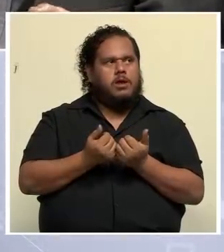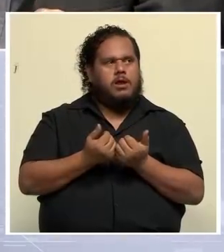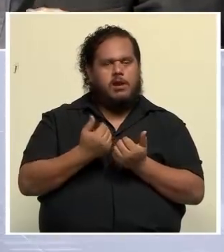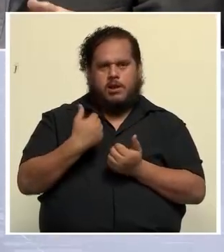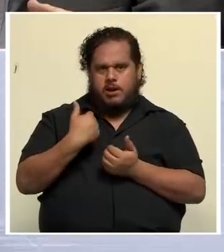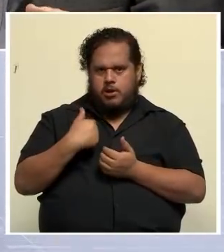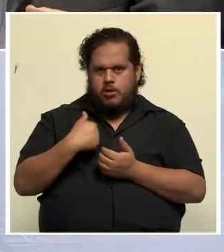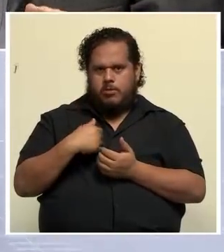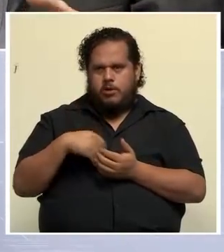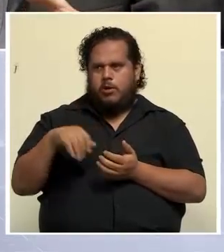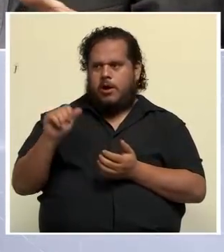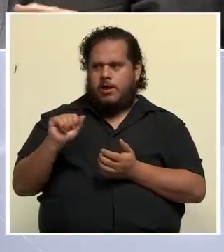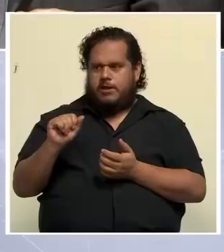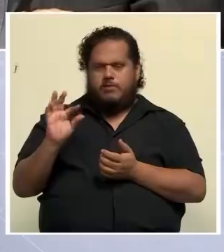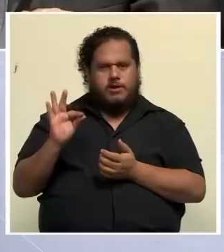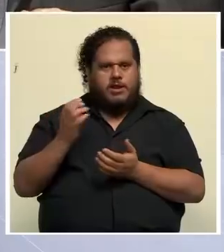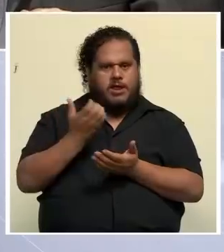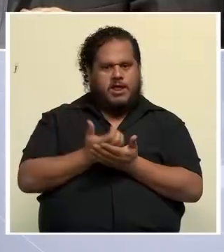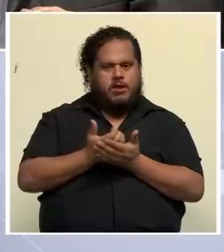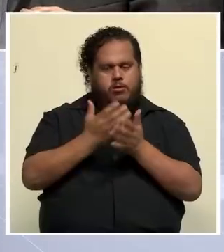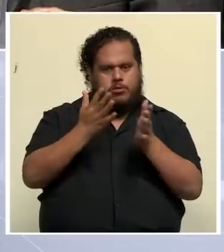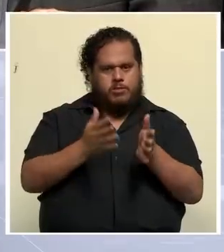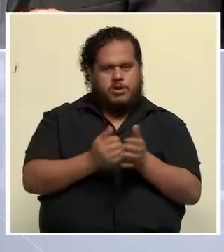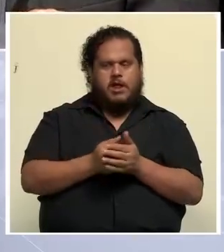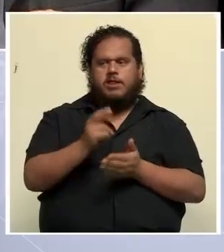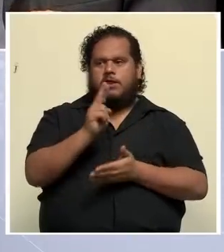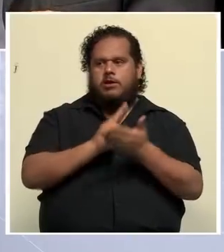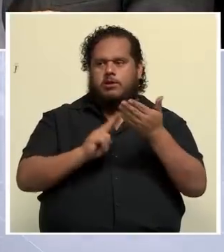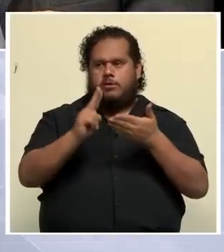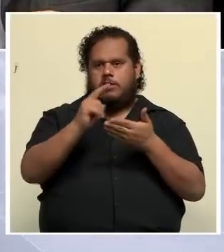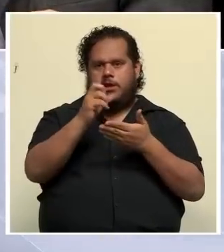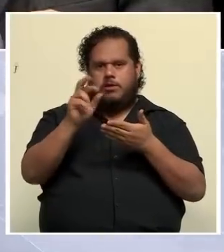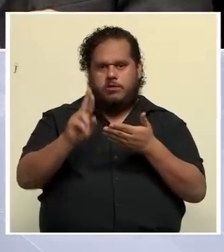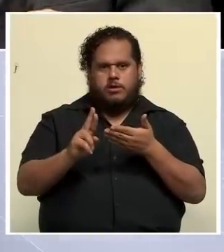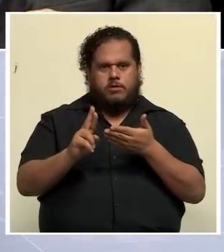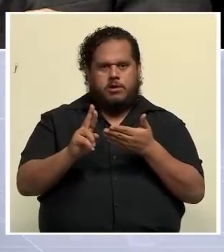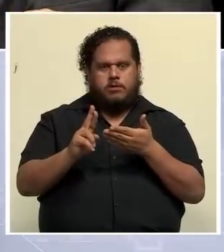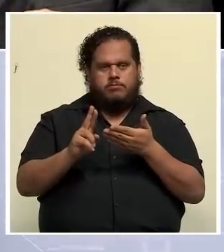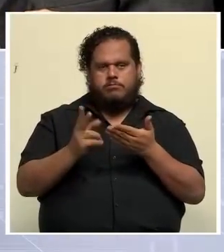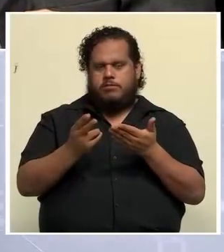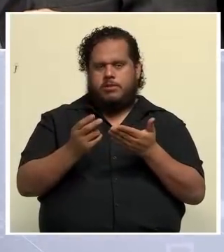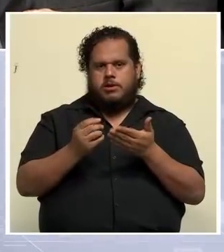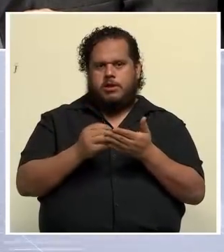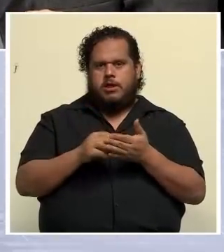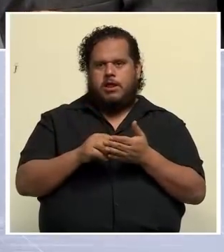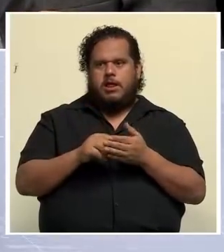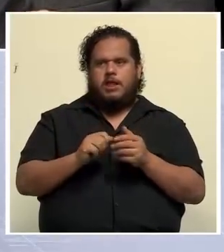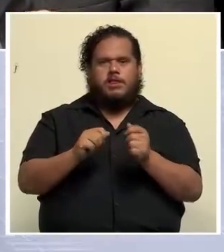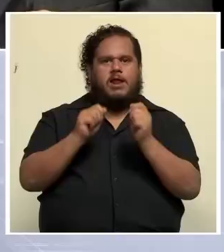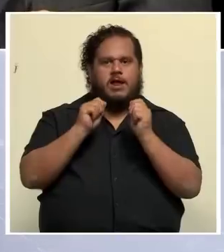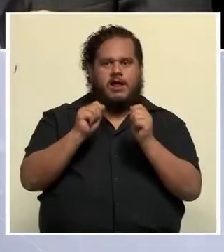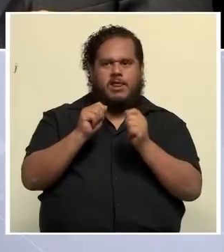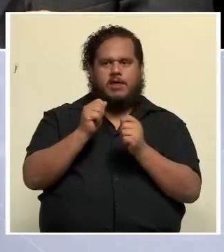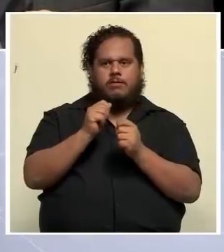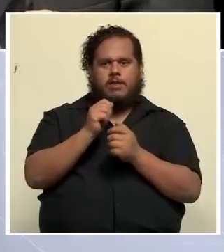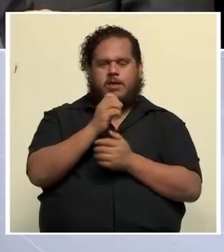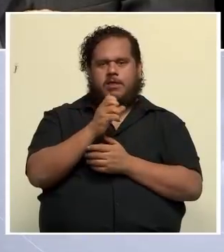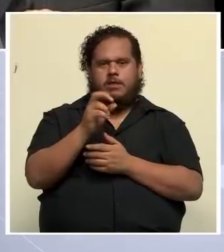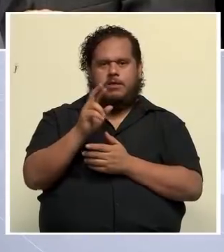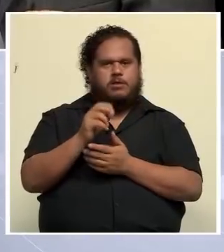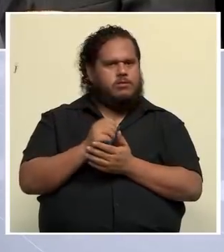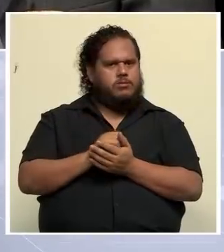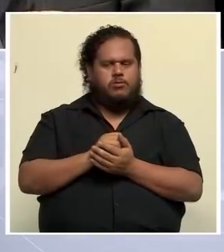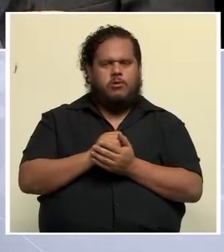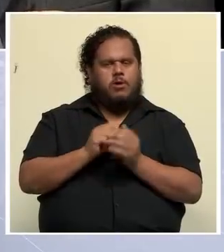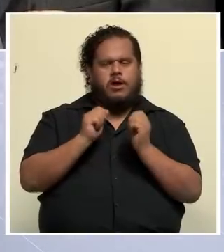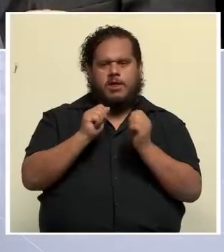me parece, don Andrés Fernández, con don Andrés, de la Universidad de Costa Rica, me parece. De la Academia de Costa Rica. Perdón, gracias, de la Academia